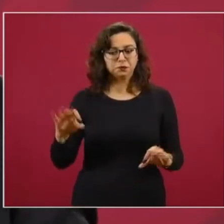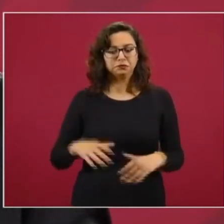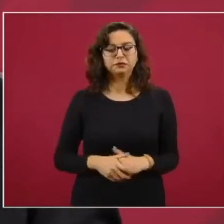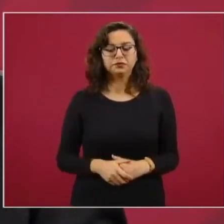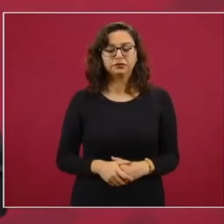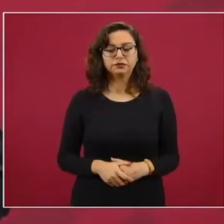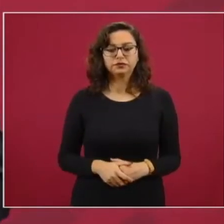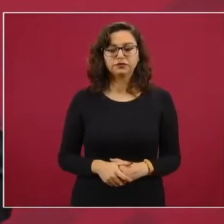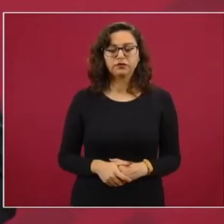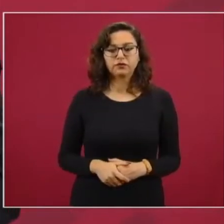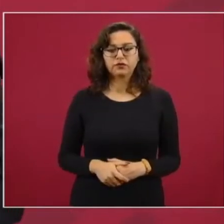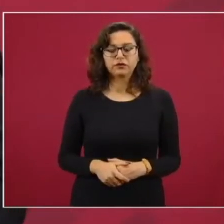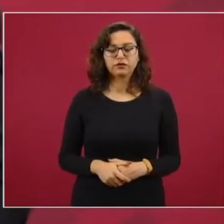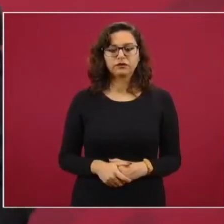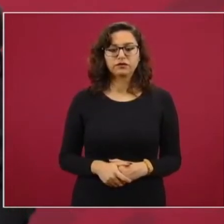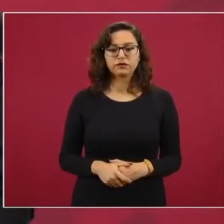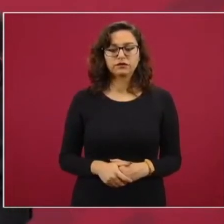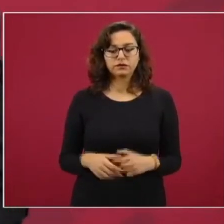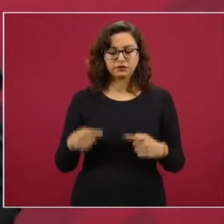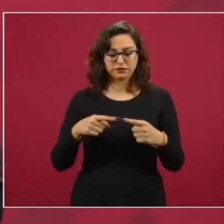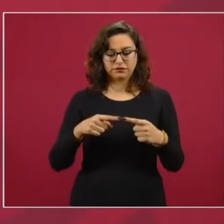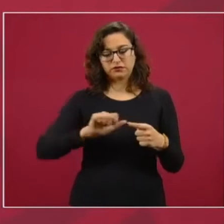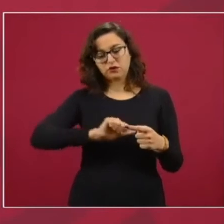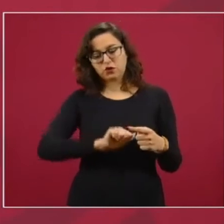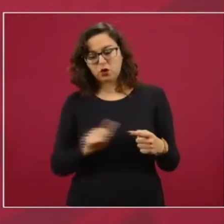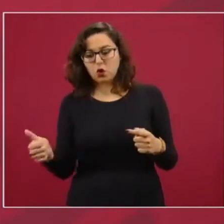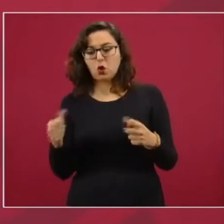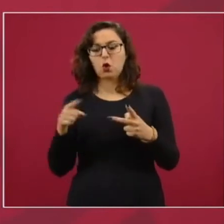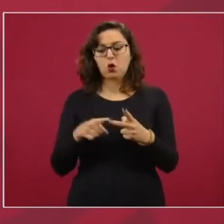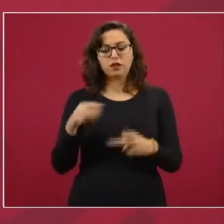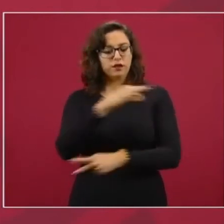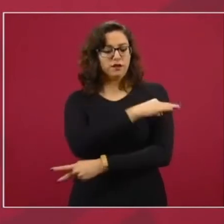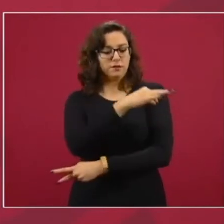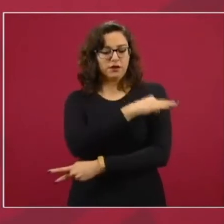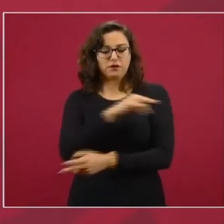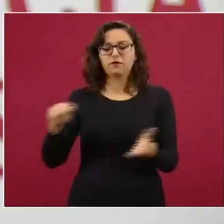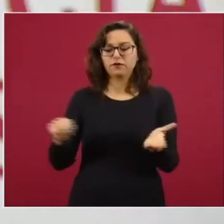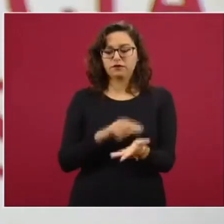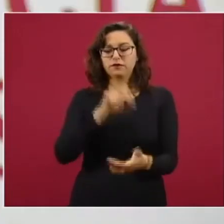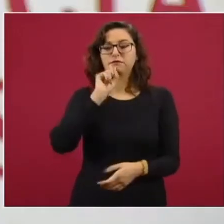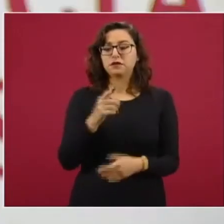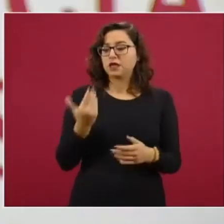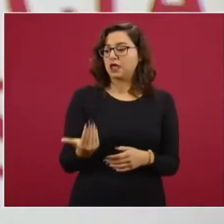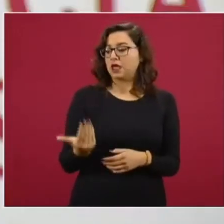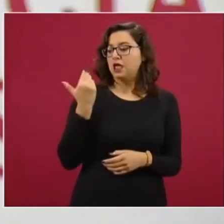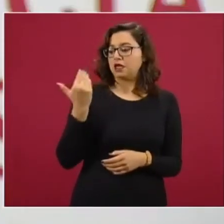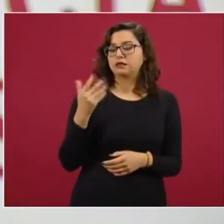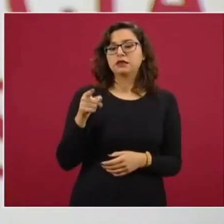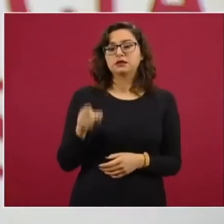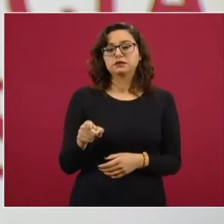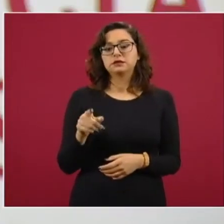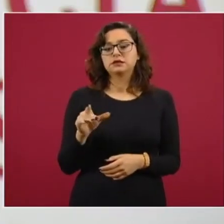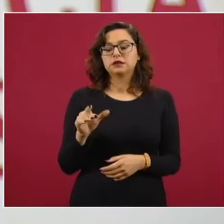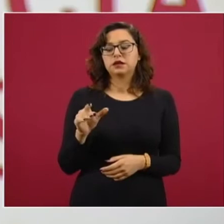Segundo, la segunda vacuna que también se firmó, que desde un principio el doctor Alcocer señaló como titular